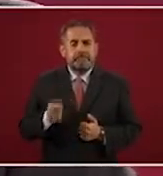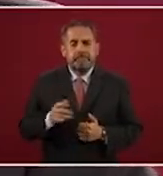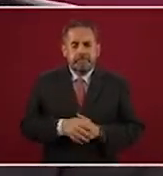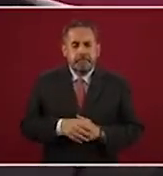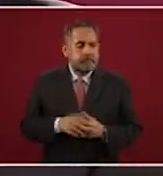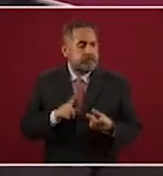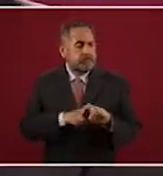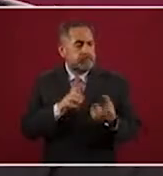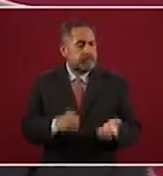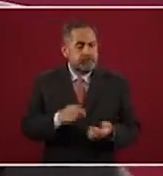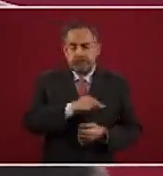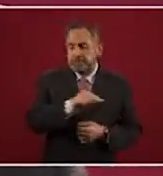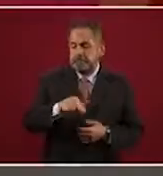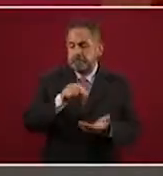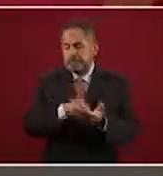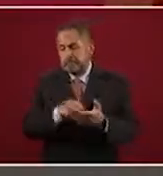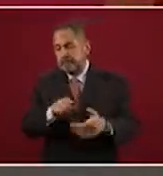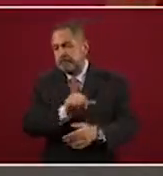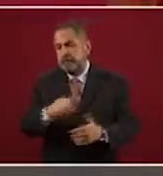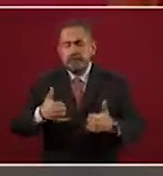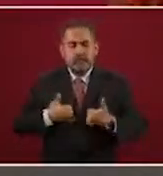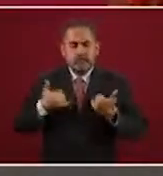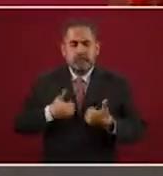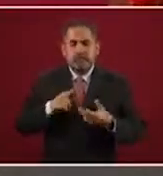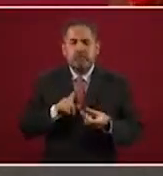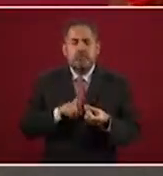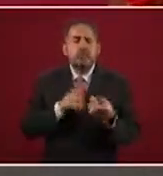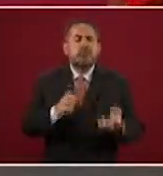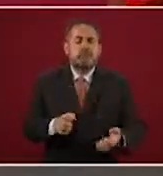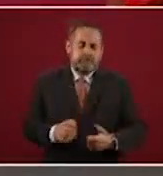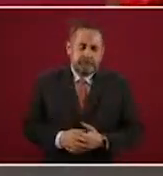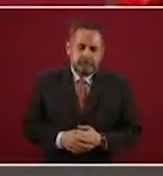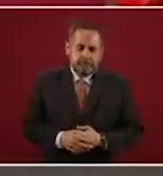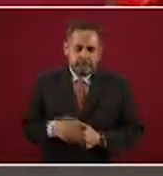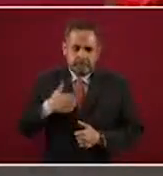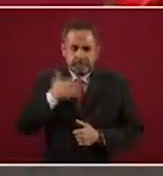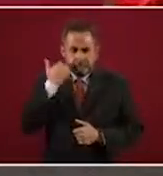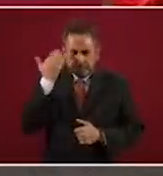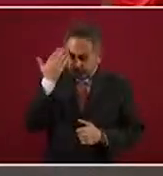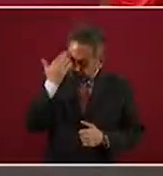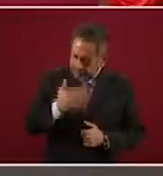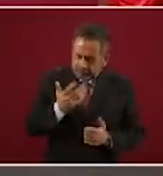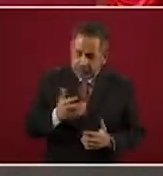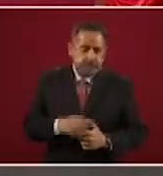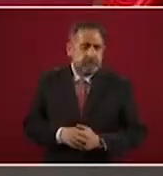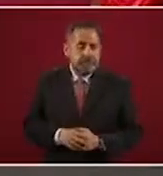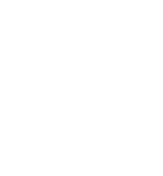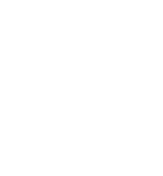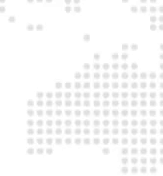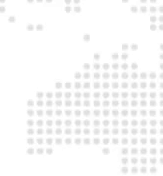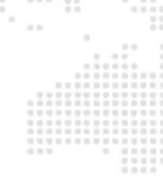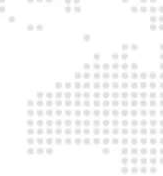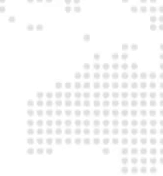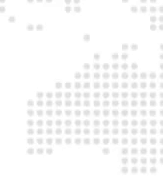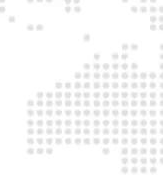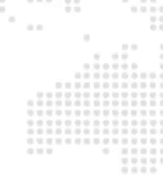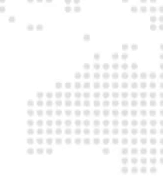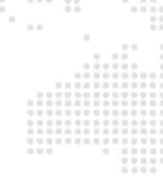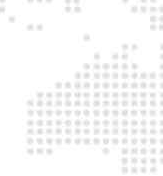el paradero de los jóvenes. ¿Dónde están los jóvenes de Ayotzinapa?